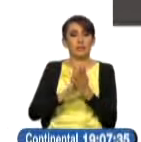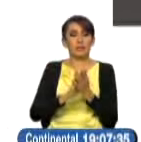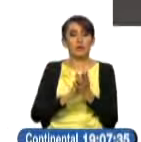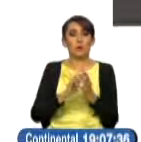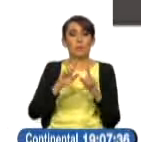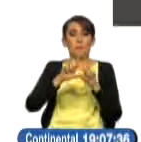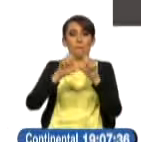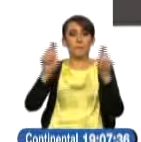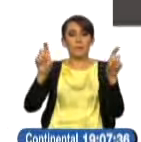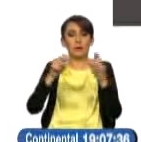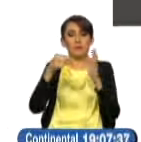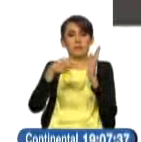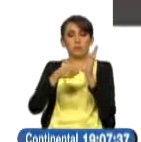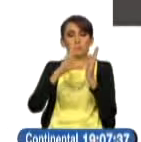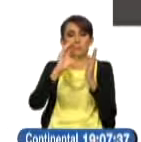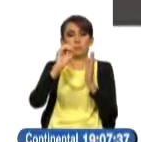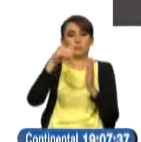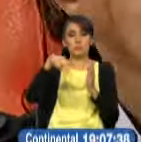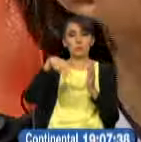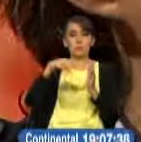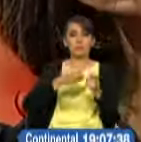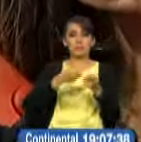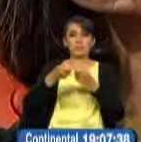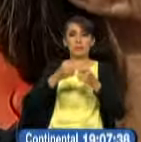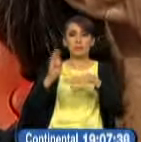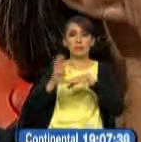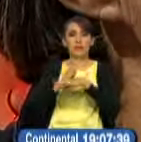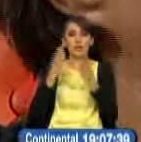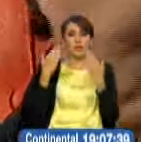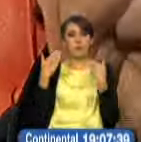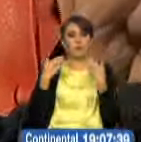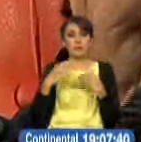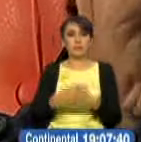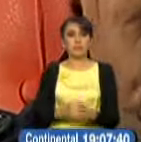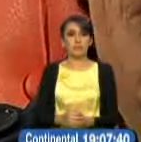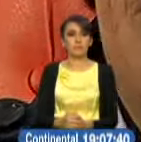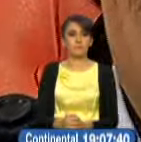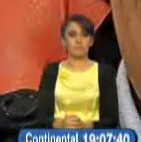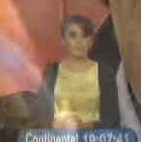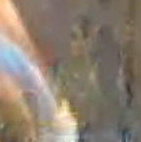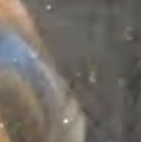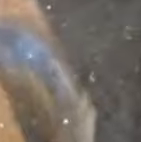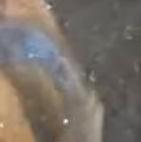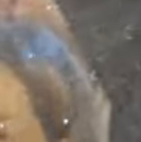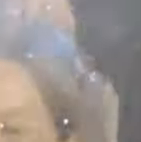se maneja desde el propio Banco de Guayaquil. Olga Velasco, Ecuador TV.